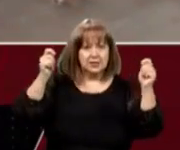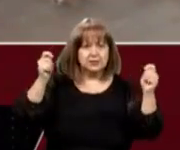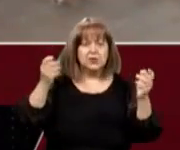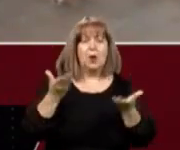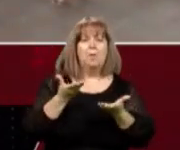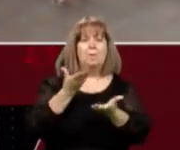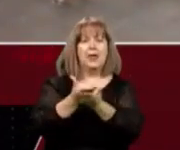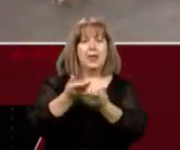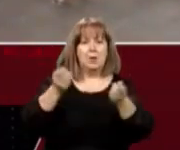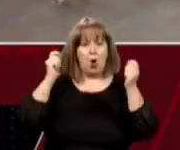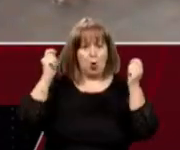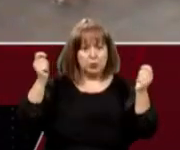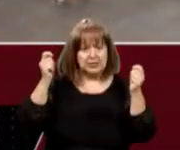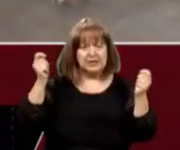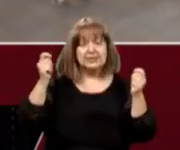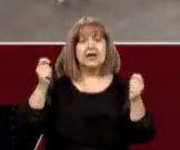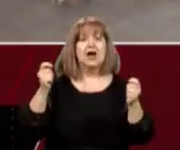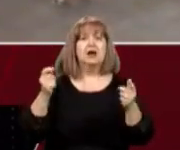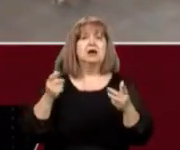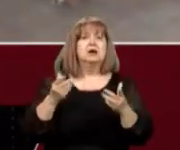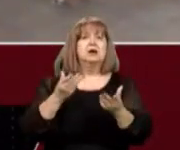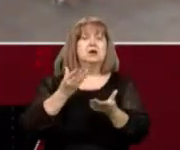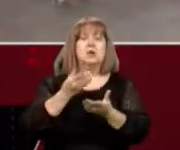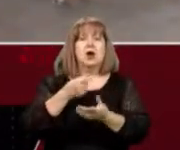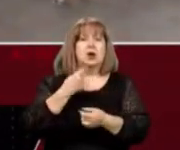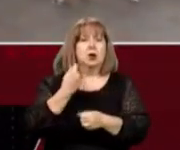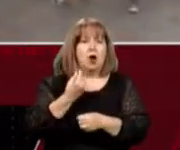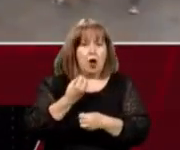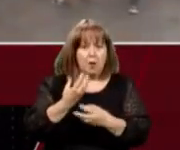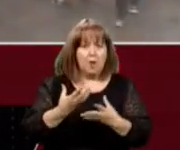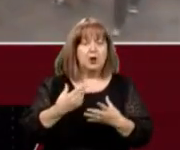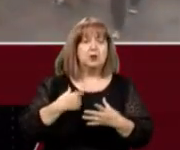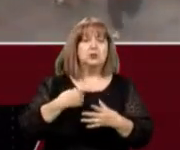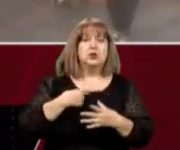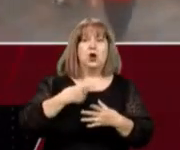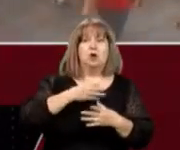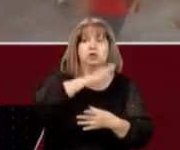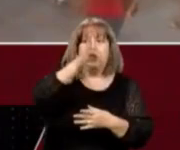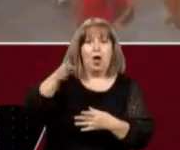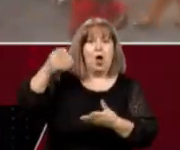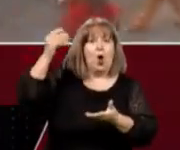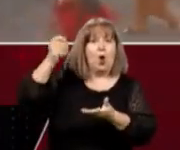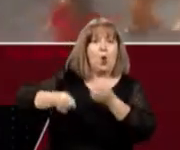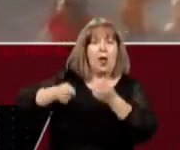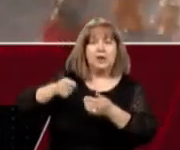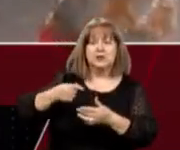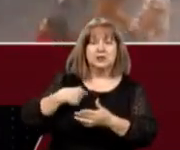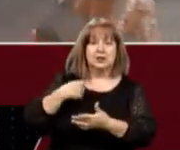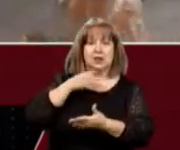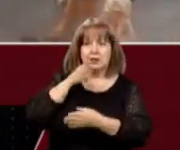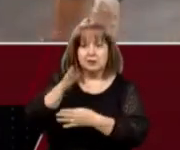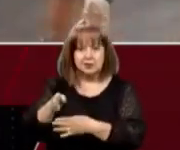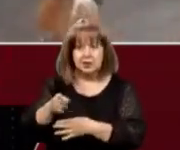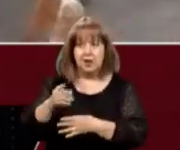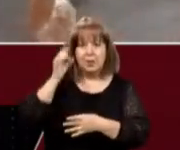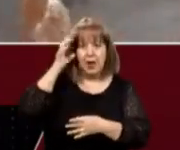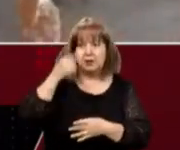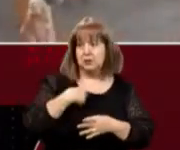y popular, que es lo que necesitamos. No puede ser que las mujeres tengamos que ir a un juzgado y que nos citen un día que hay que